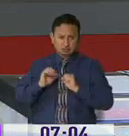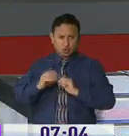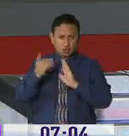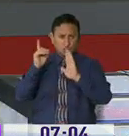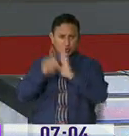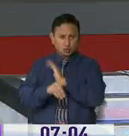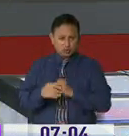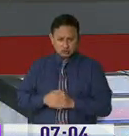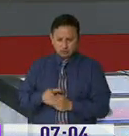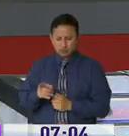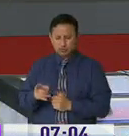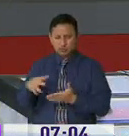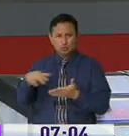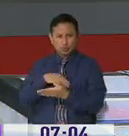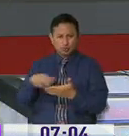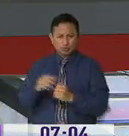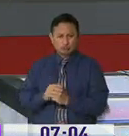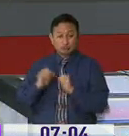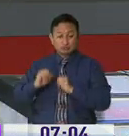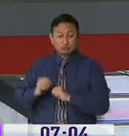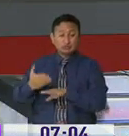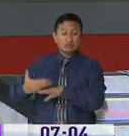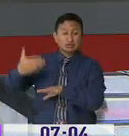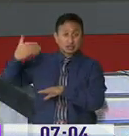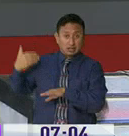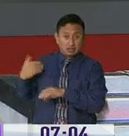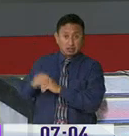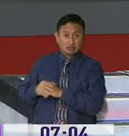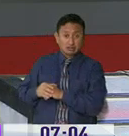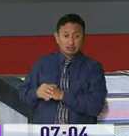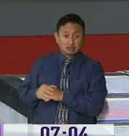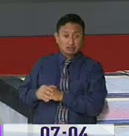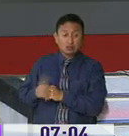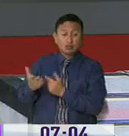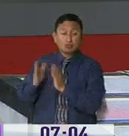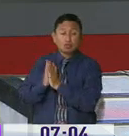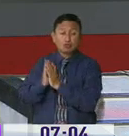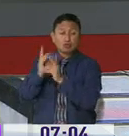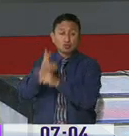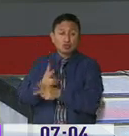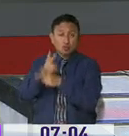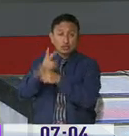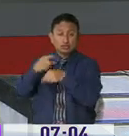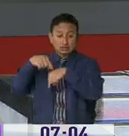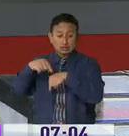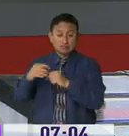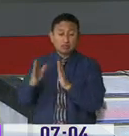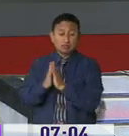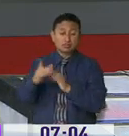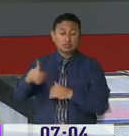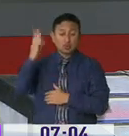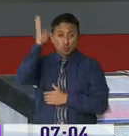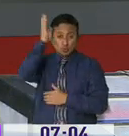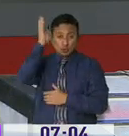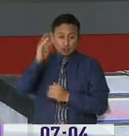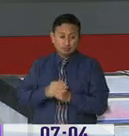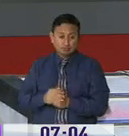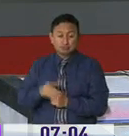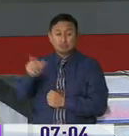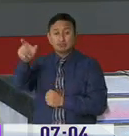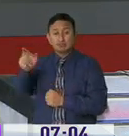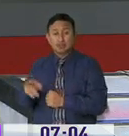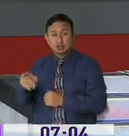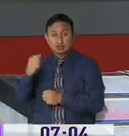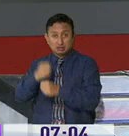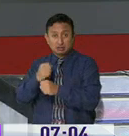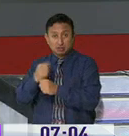en el sorteo de las medidas cautelar o la medida cautelar presentada por Jorge Yunda. Una servidora judicial hizo público que